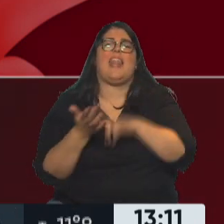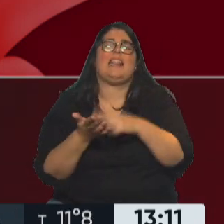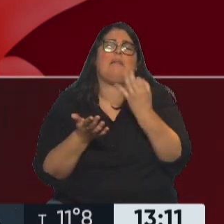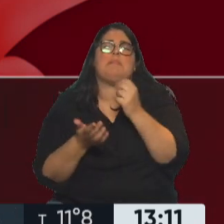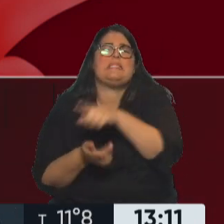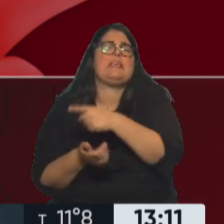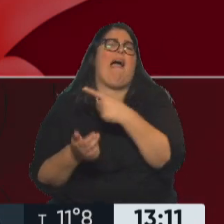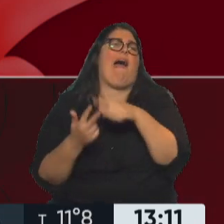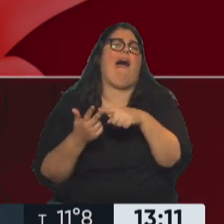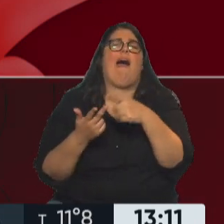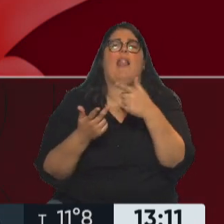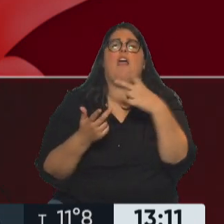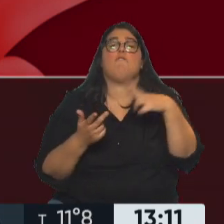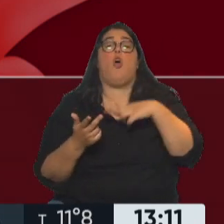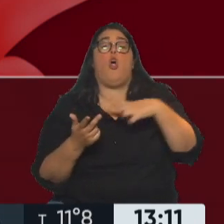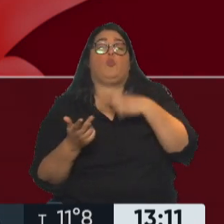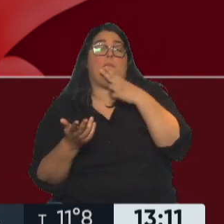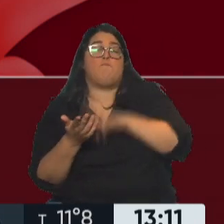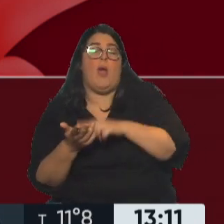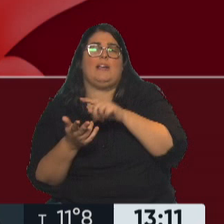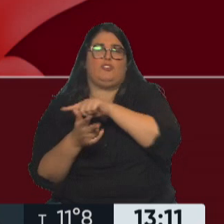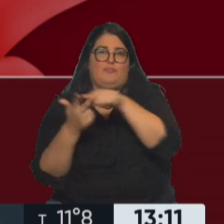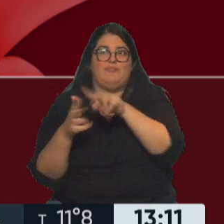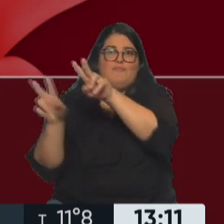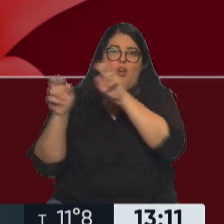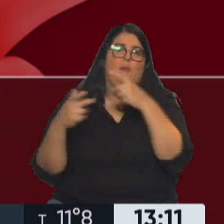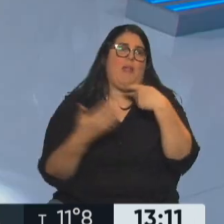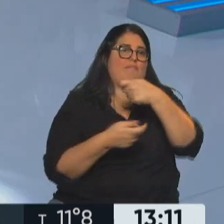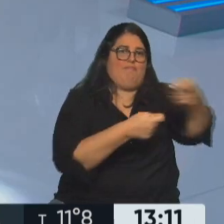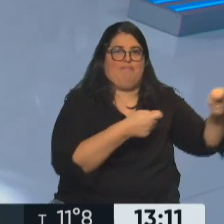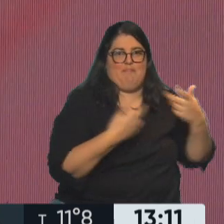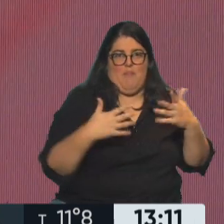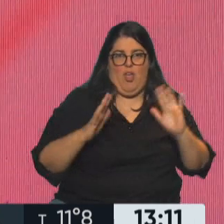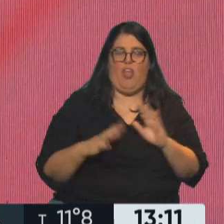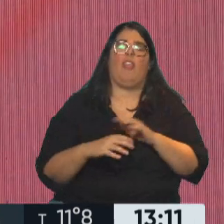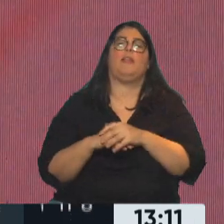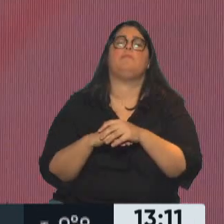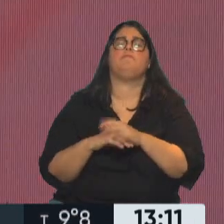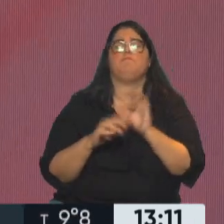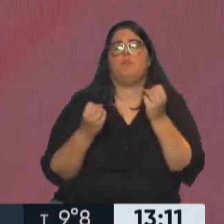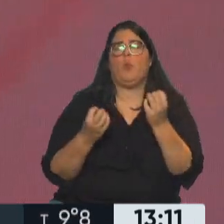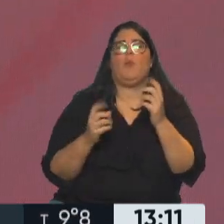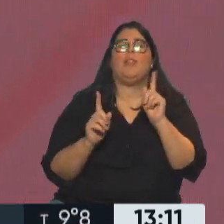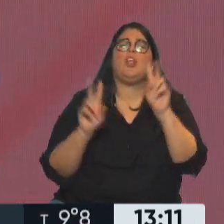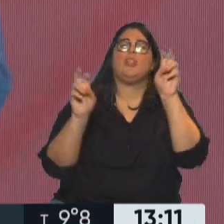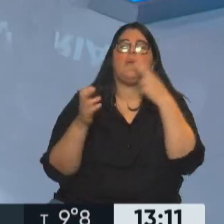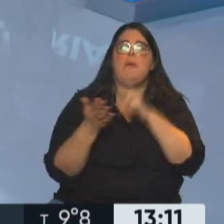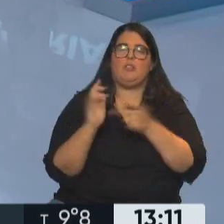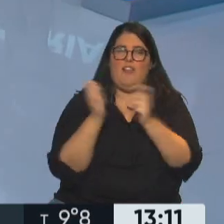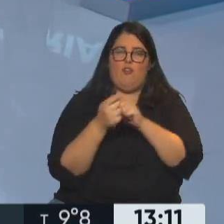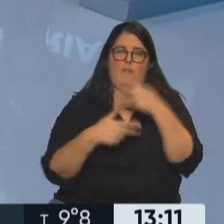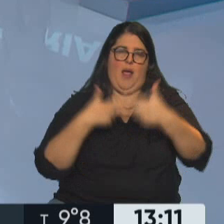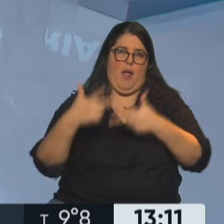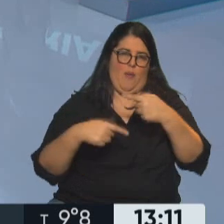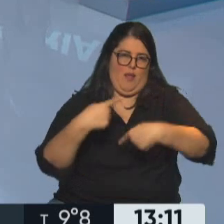extraordinaria, impuestos a las grandes fortunas, no son algunos de los temas que aparecen en la reforma tributaria. Bien, seguimos avanzando en la reforma impositiva que pretende